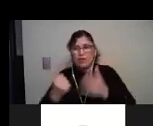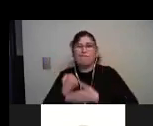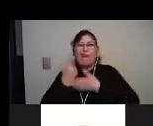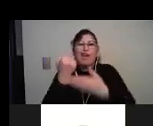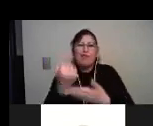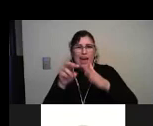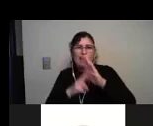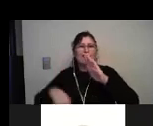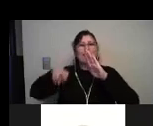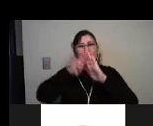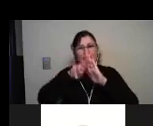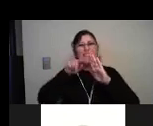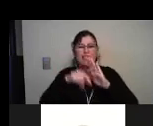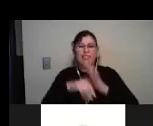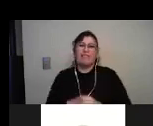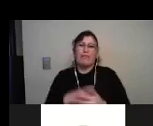que presentaba esta enfermedad.